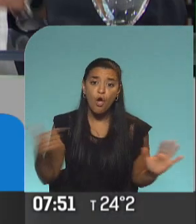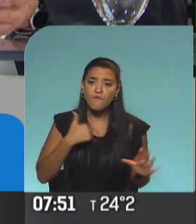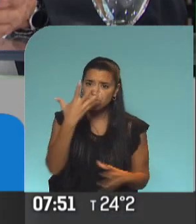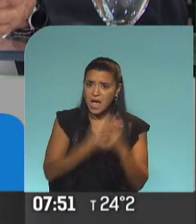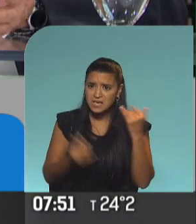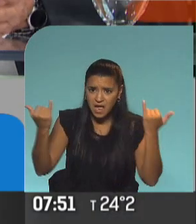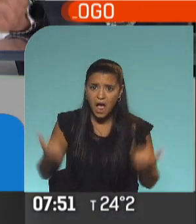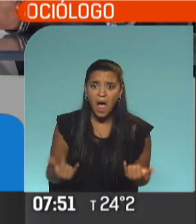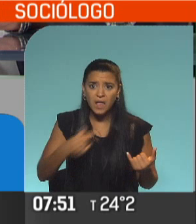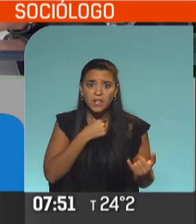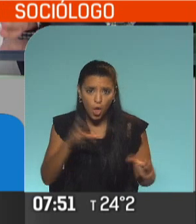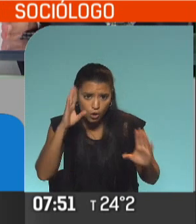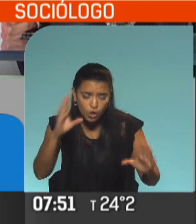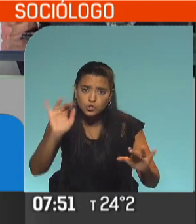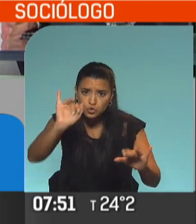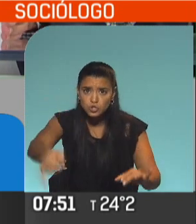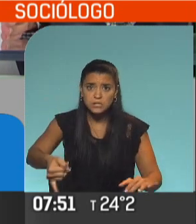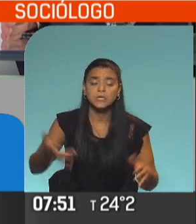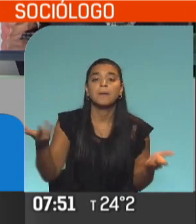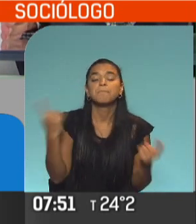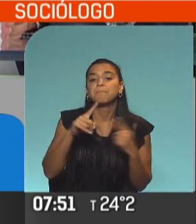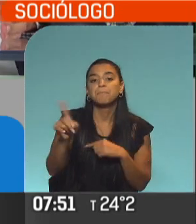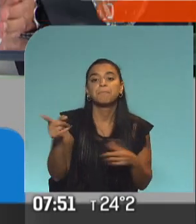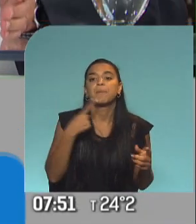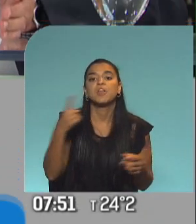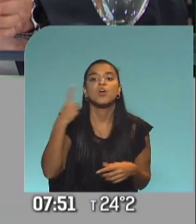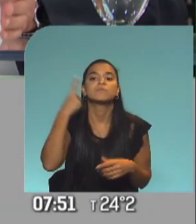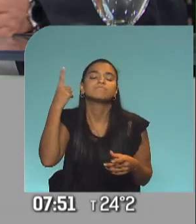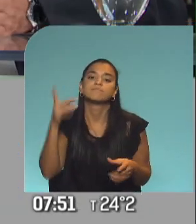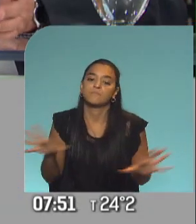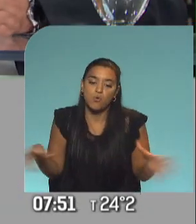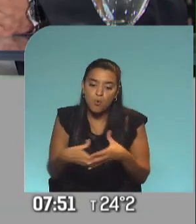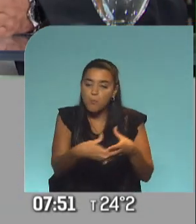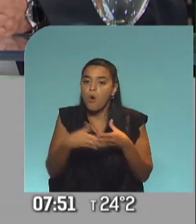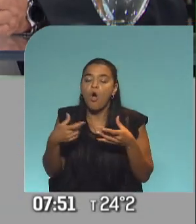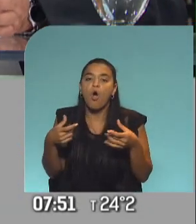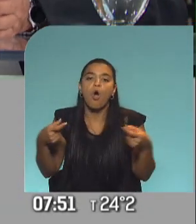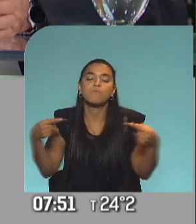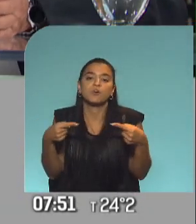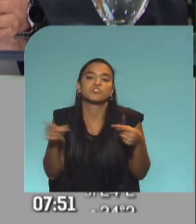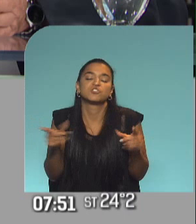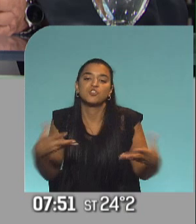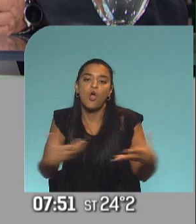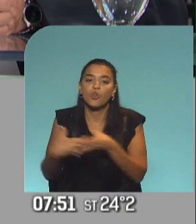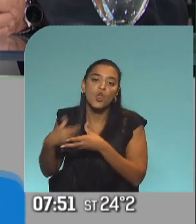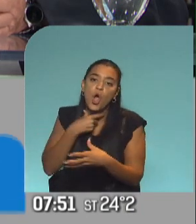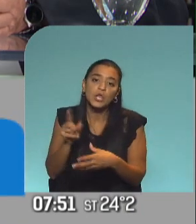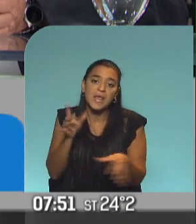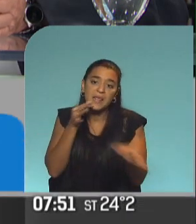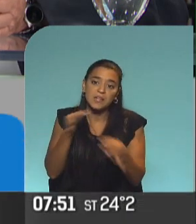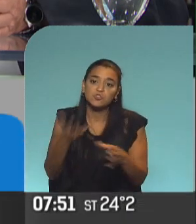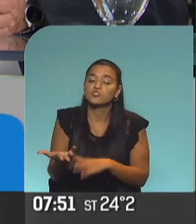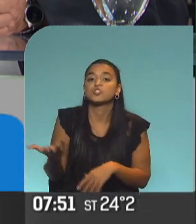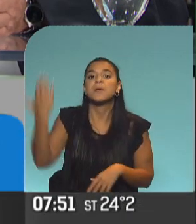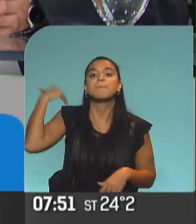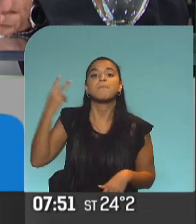errores y estaba dispuesto a escucharlos. Bueno, la intransigencia ideológica de un sector de la oposición hace que el tono moderado de la apertura del 2020 no se